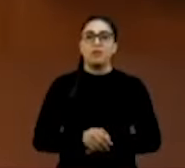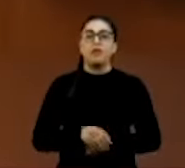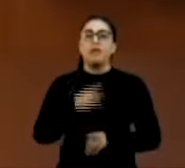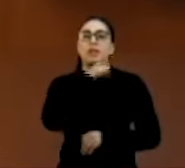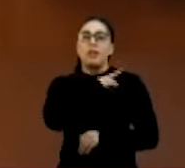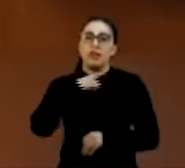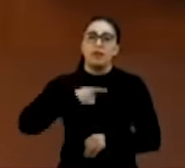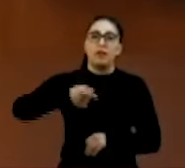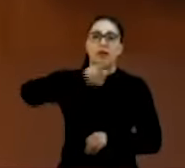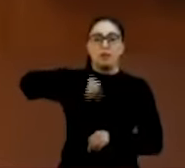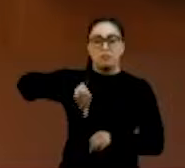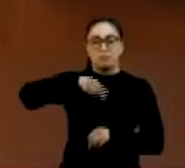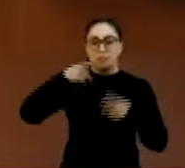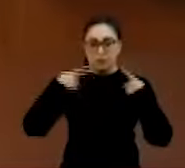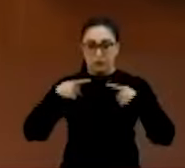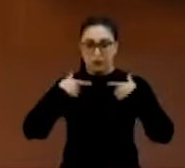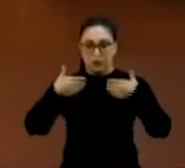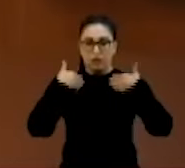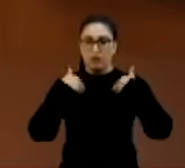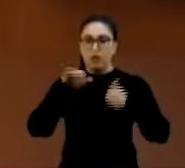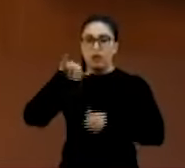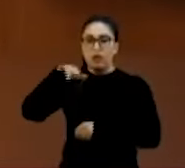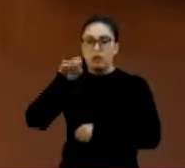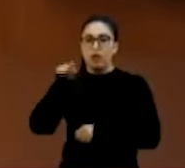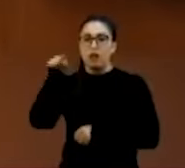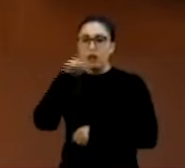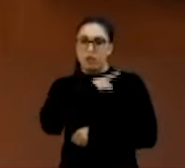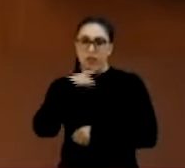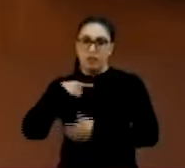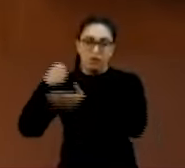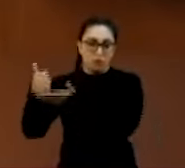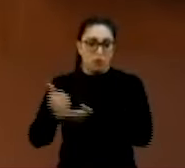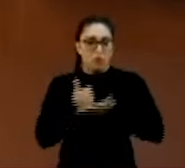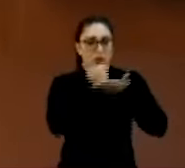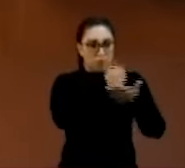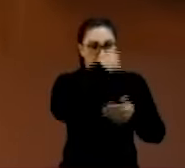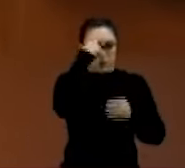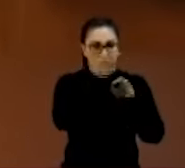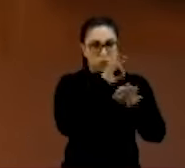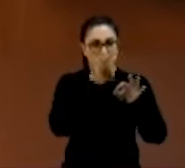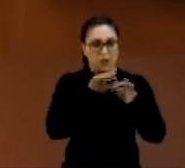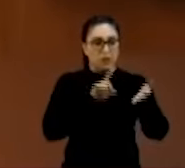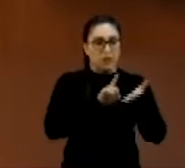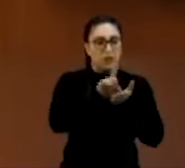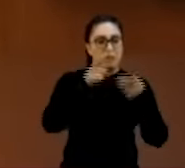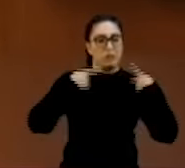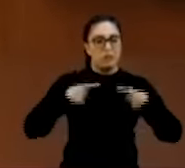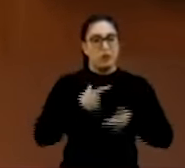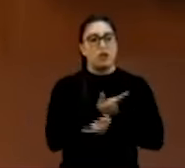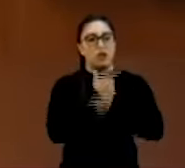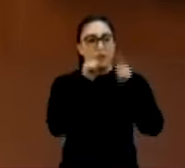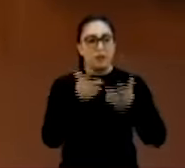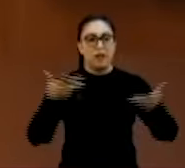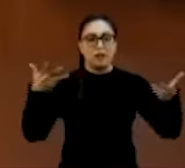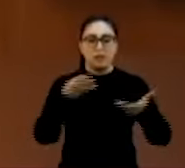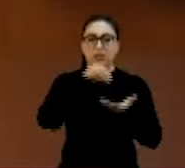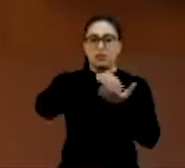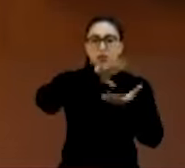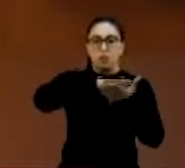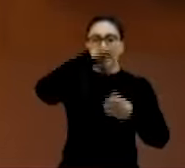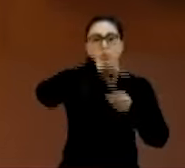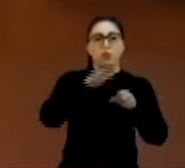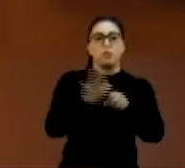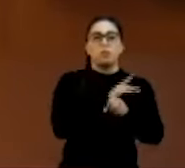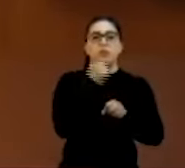claro al INE que ayudará a la democracia en este país, porque los